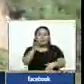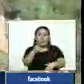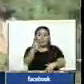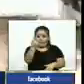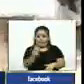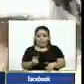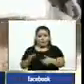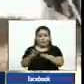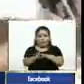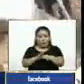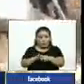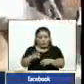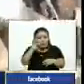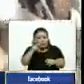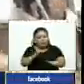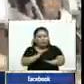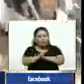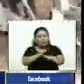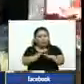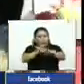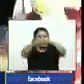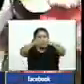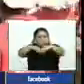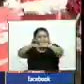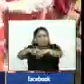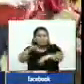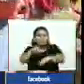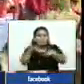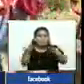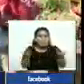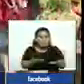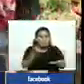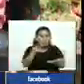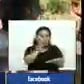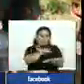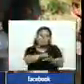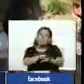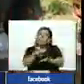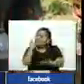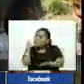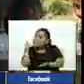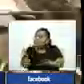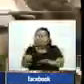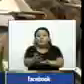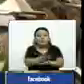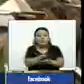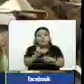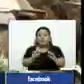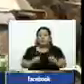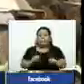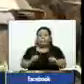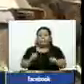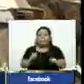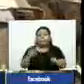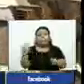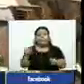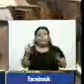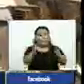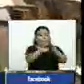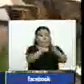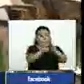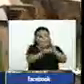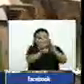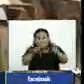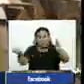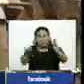Coordinadora Nacional para la Reducción de Desastres con Red, quien ha realizado diversos informes al terreno, es inestable y que recomienda evacuar a las personas